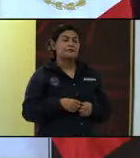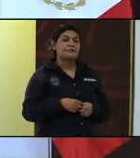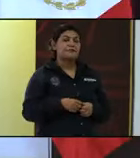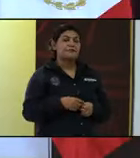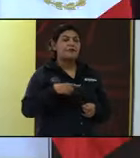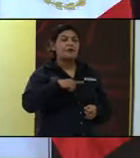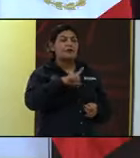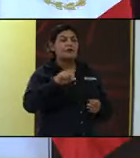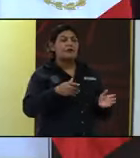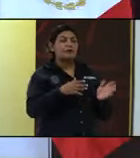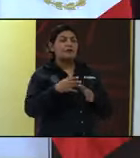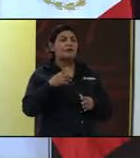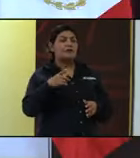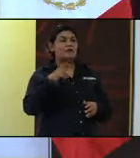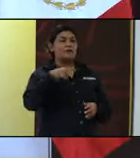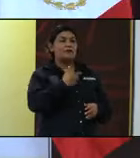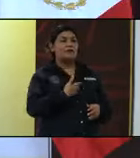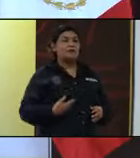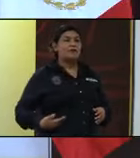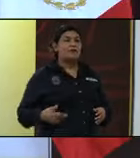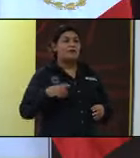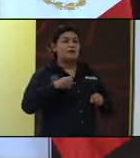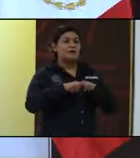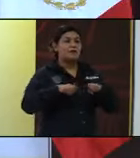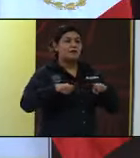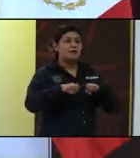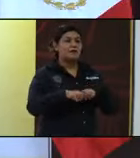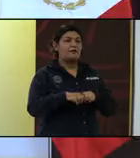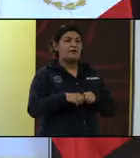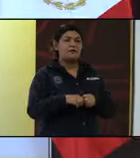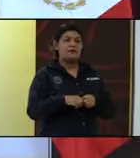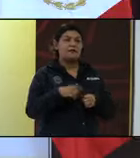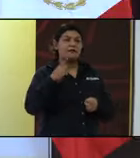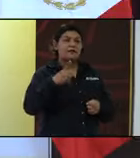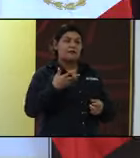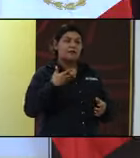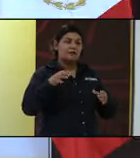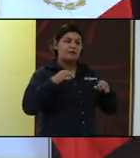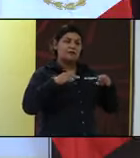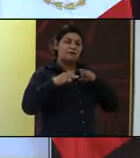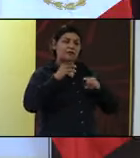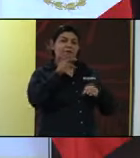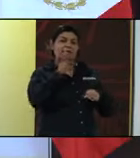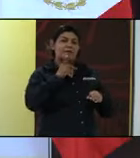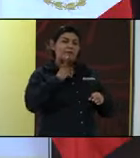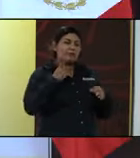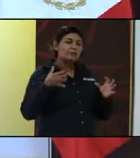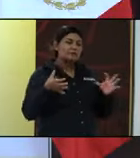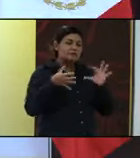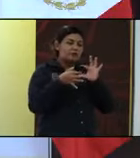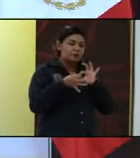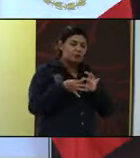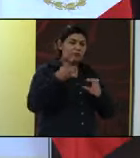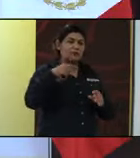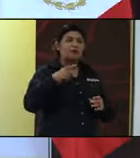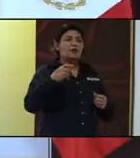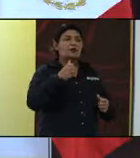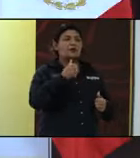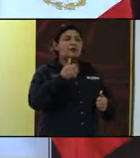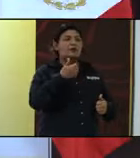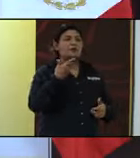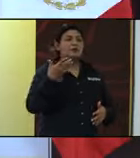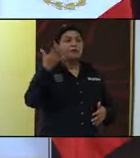después tuvimos aquí una reunión en la presidencia con el equipo de Pemex y pues estamos trabajando muy coordinadamente las autoridades